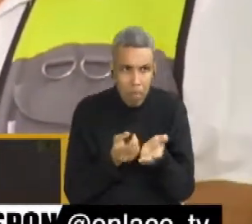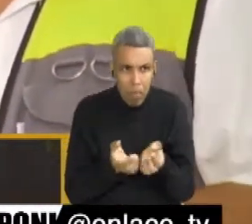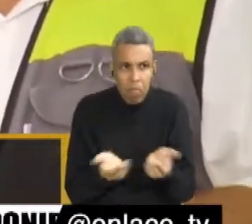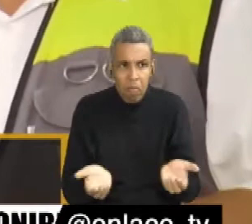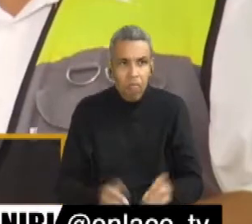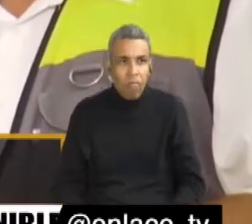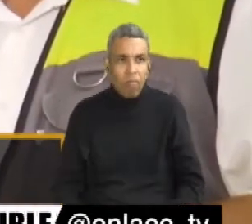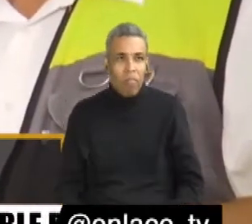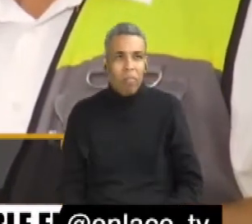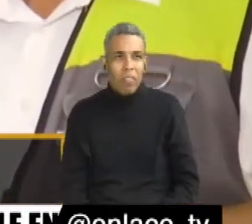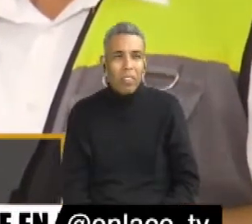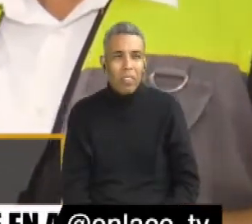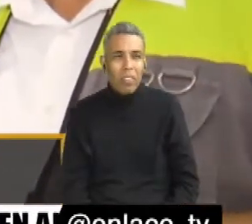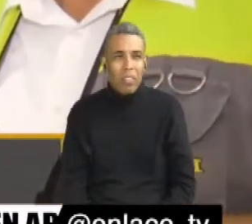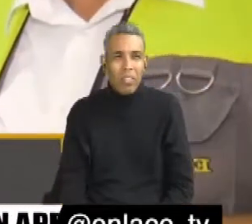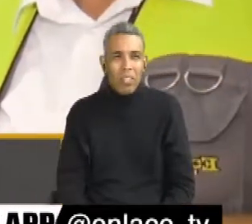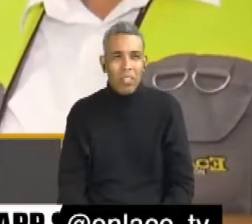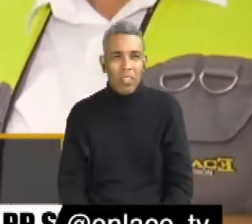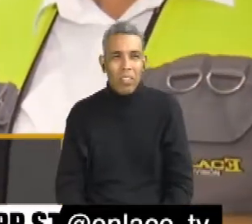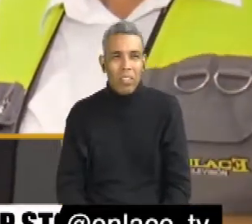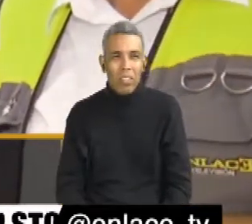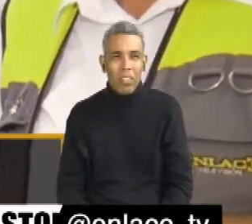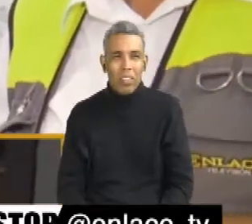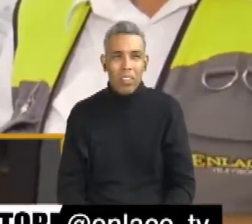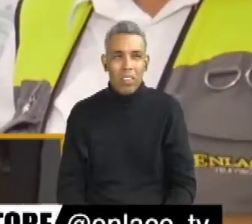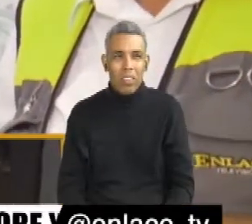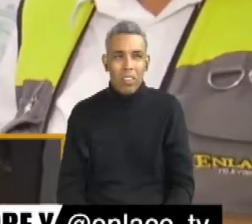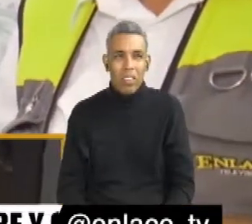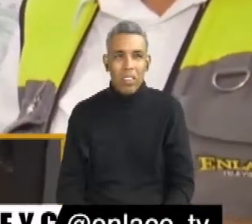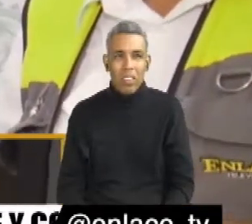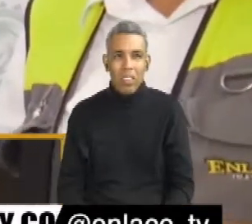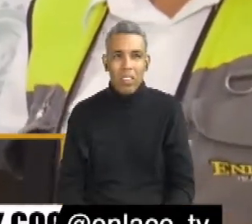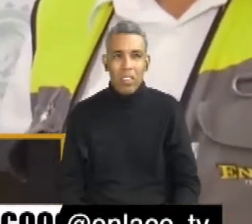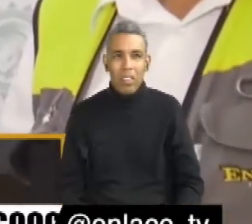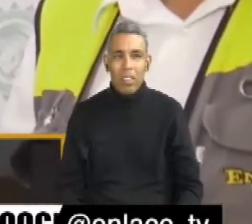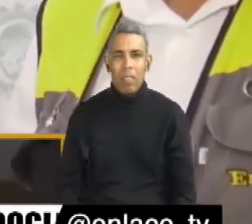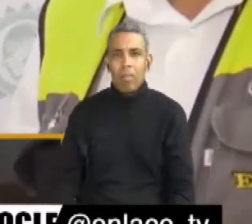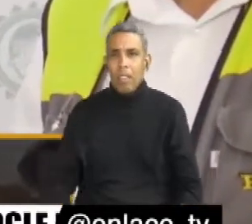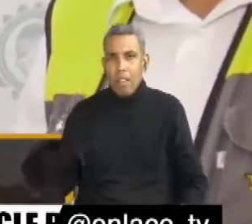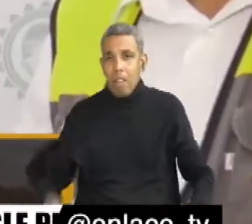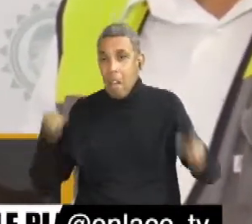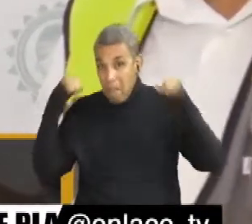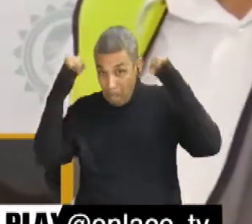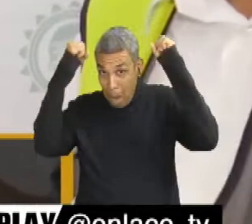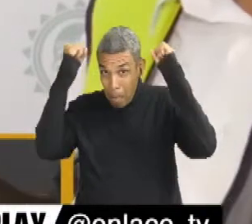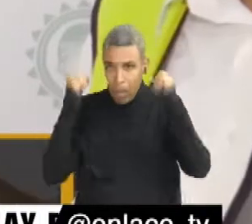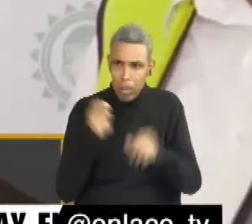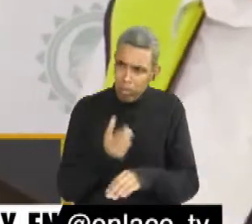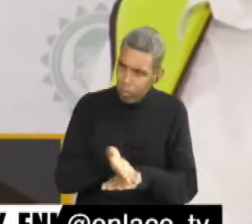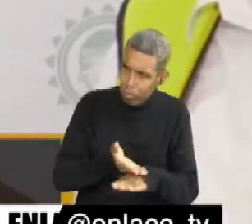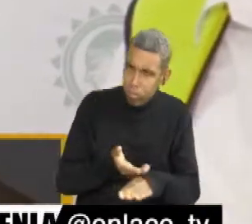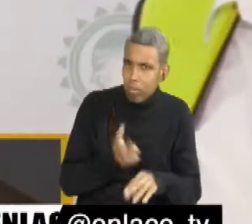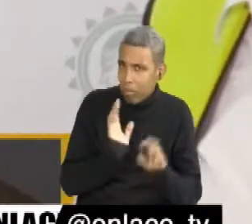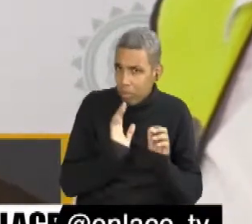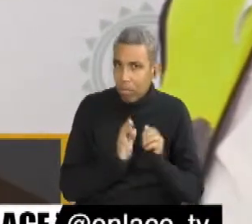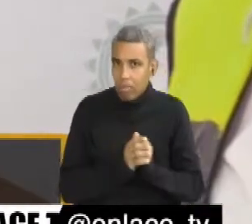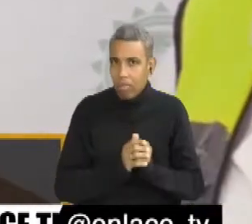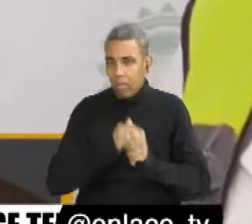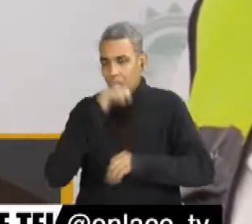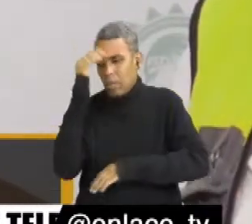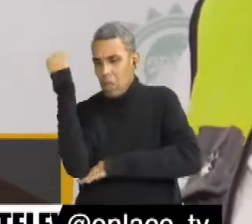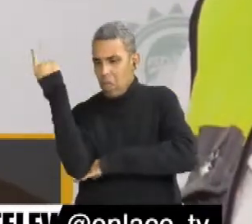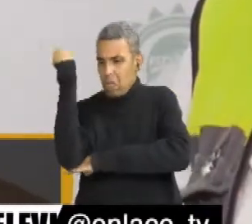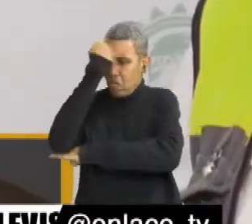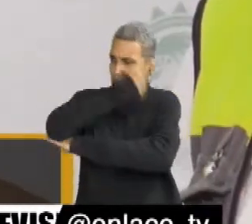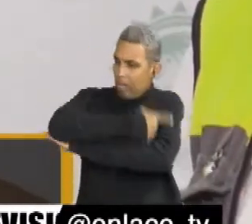hoy estábamos, fue una solicitud que hicieron los sindicatos al Consejo Municipal para hacer una jornada normal del